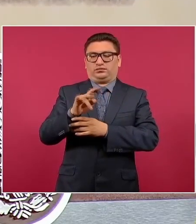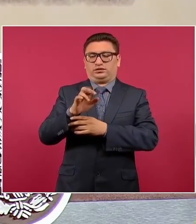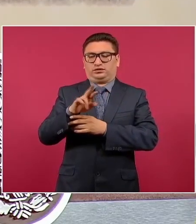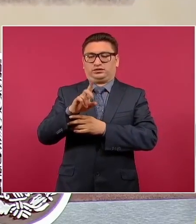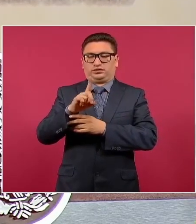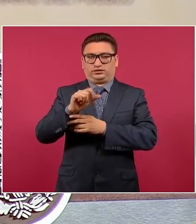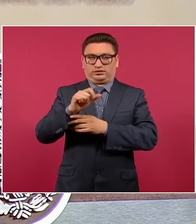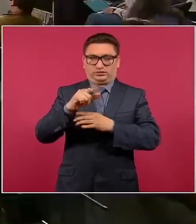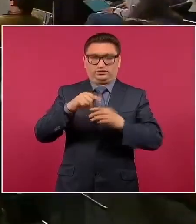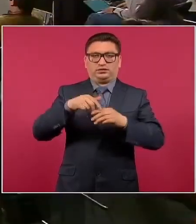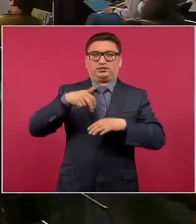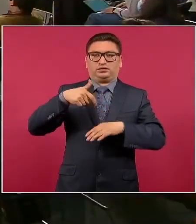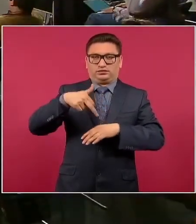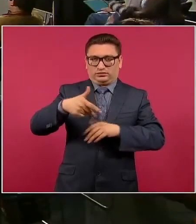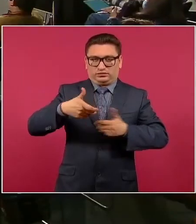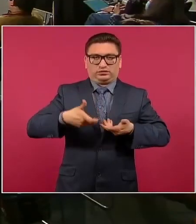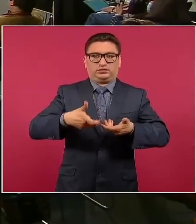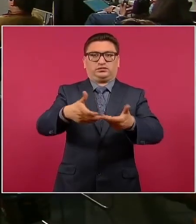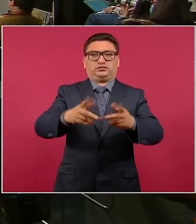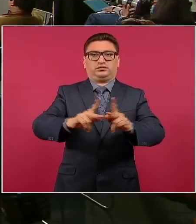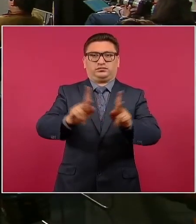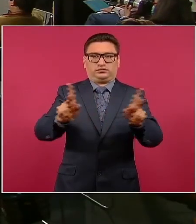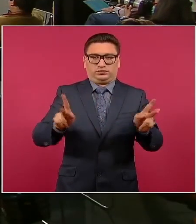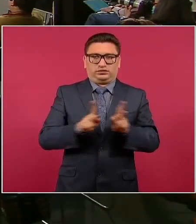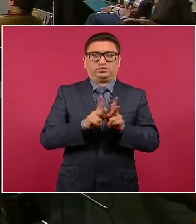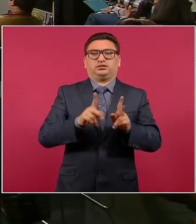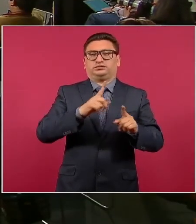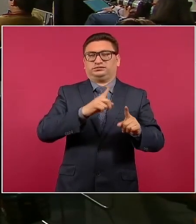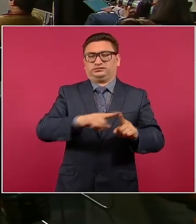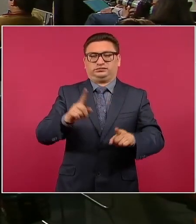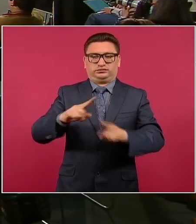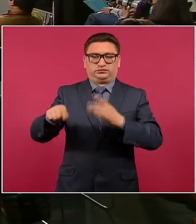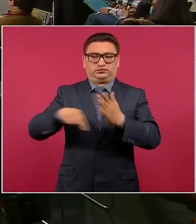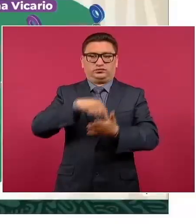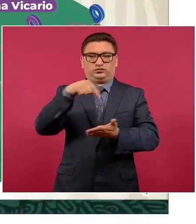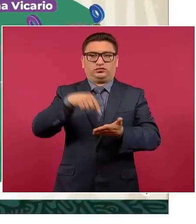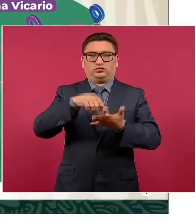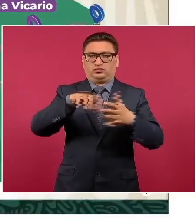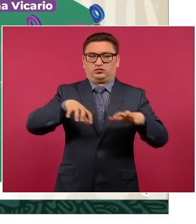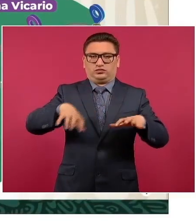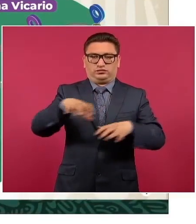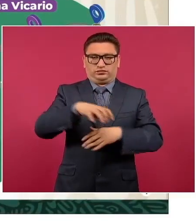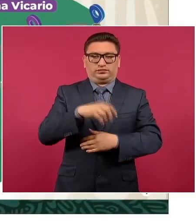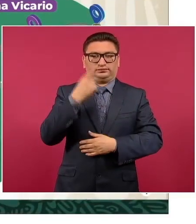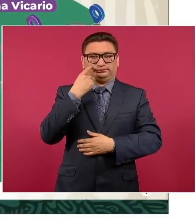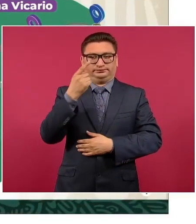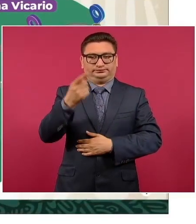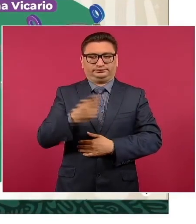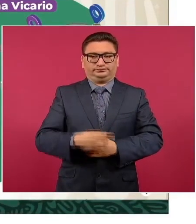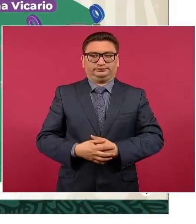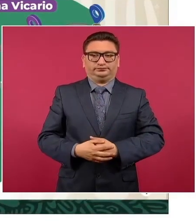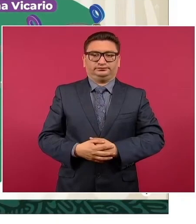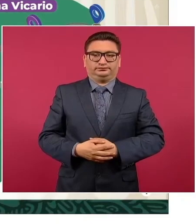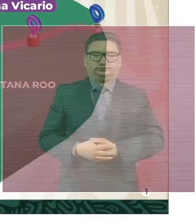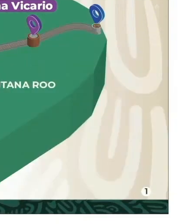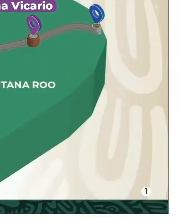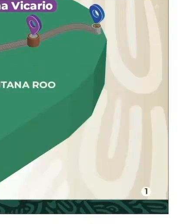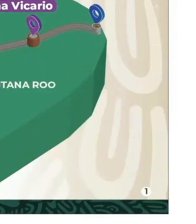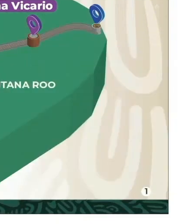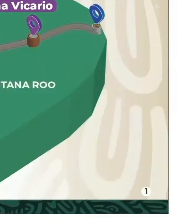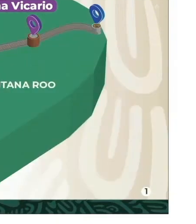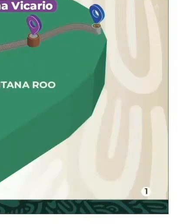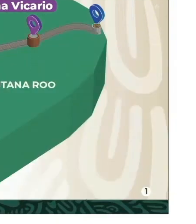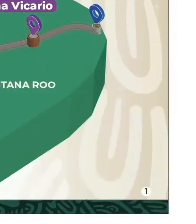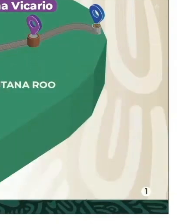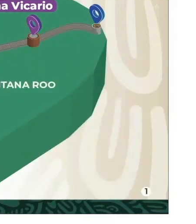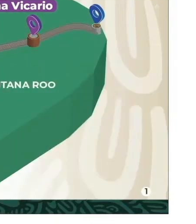caminos, plazas, zonas de residencia de los antiguos mayas